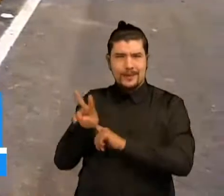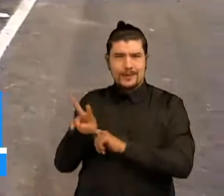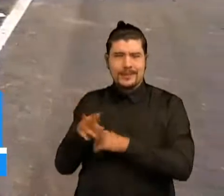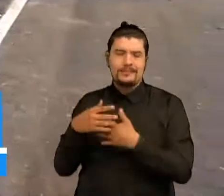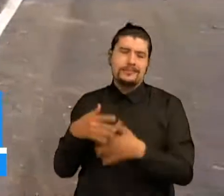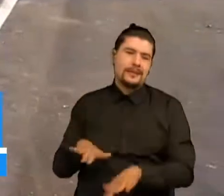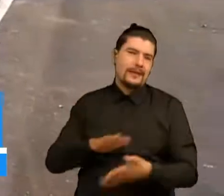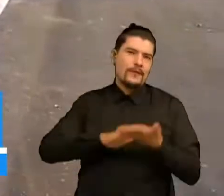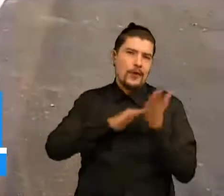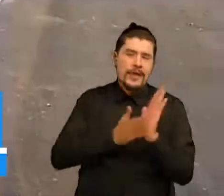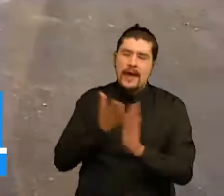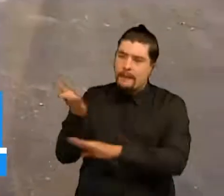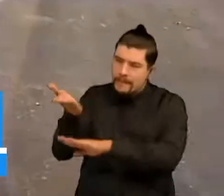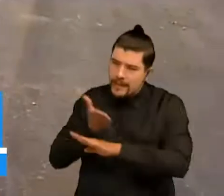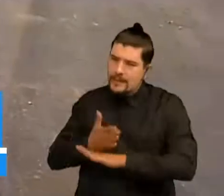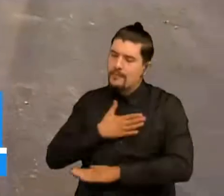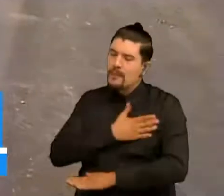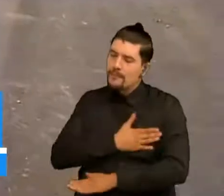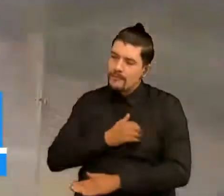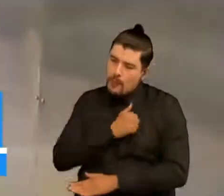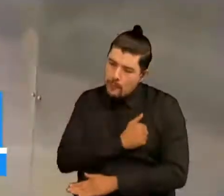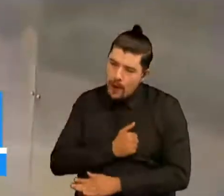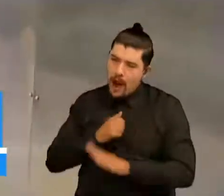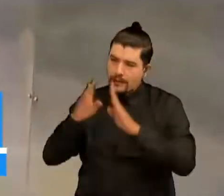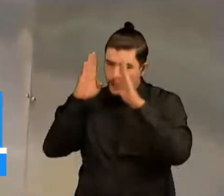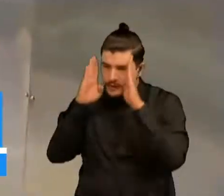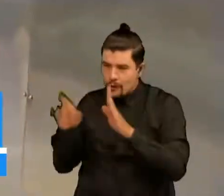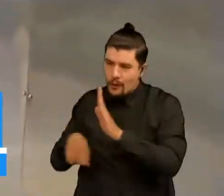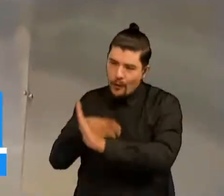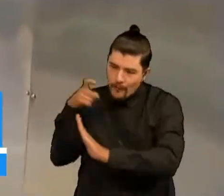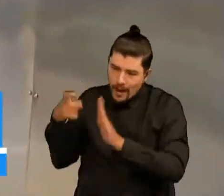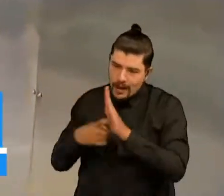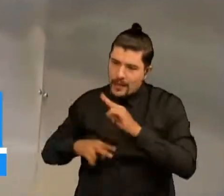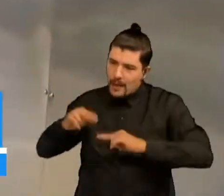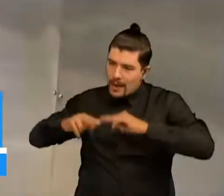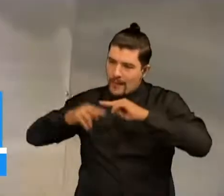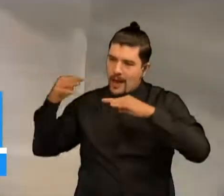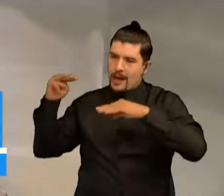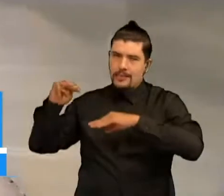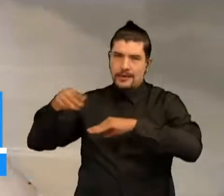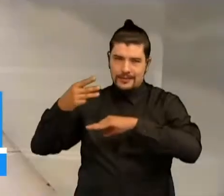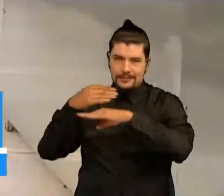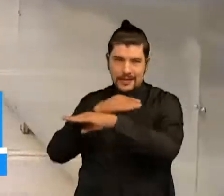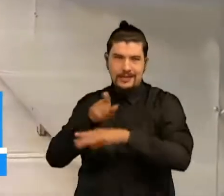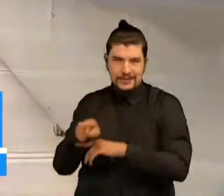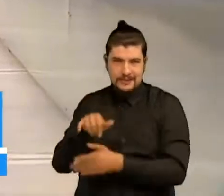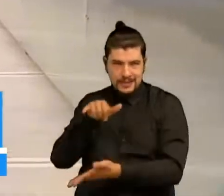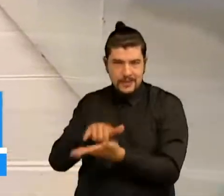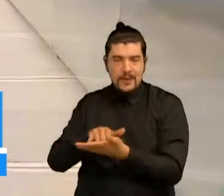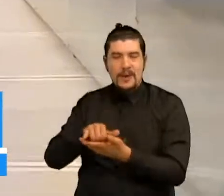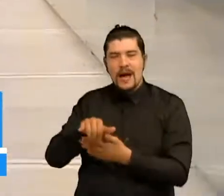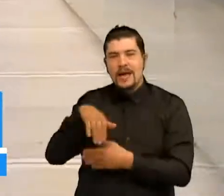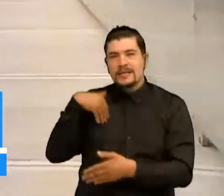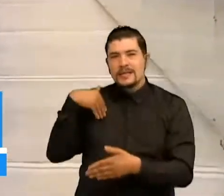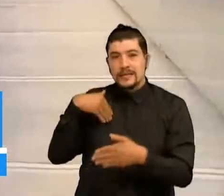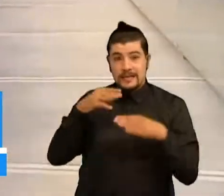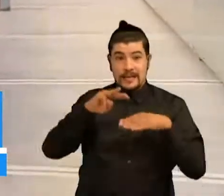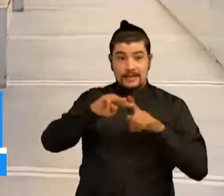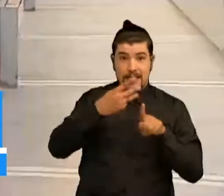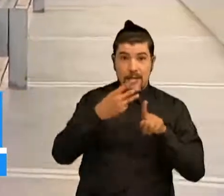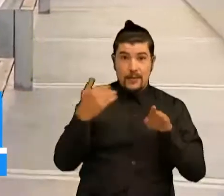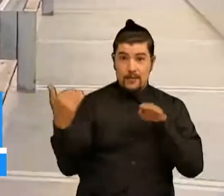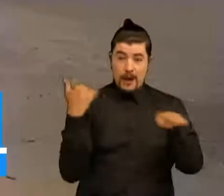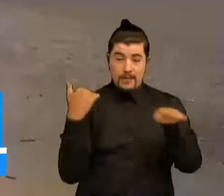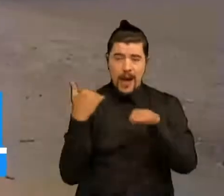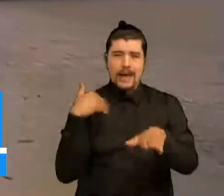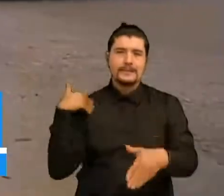clamado por la construcción de la prolongación del tercer carril que llegará hasta papi quiero piña una obra necesaria para descongestionar la movilidad en